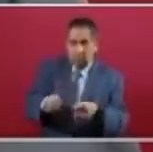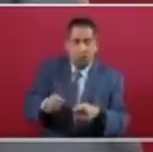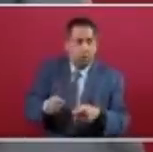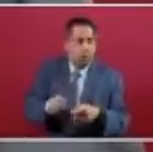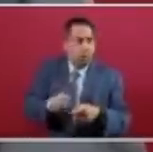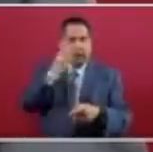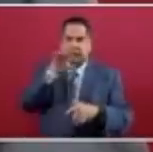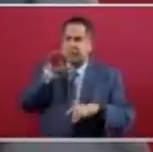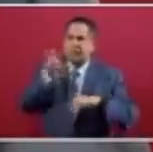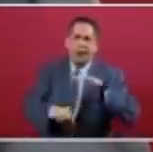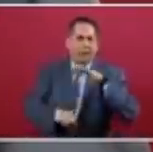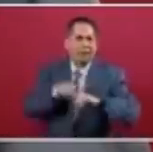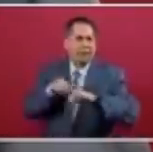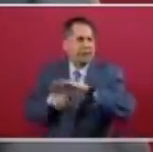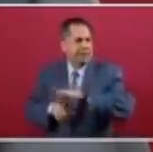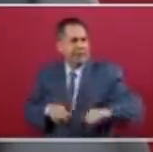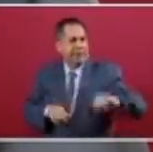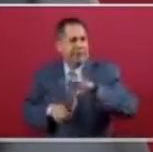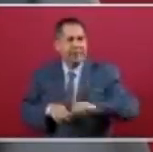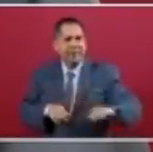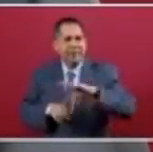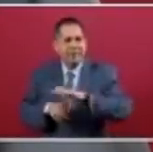de conquista.